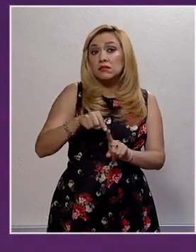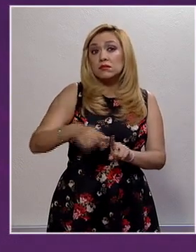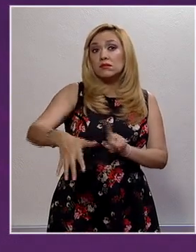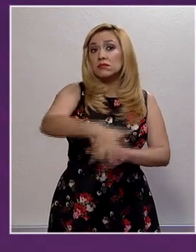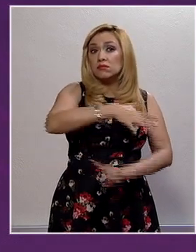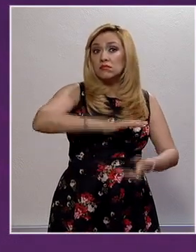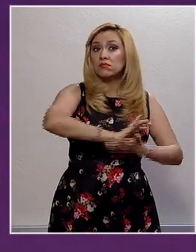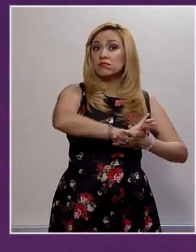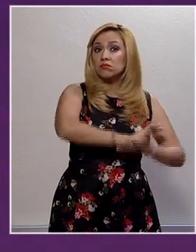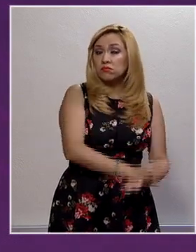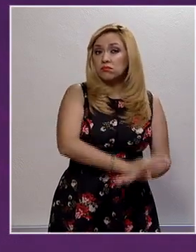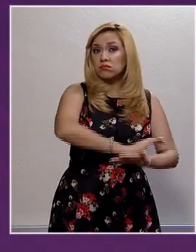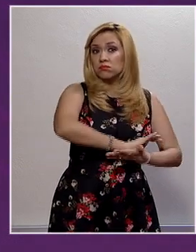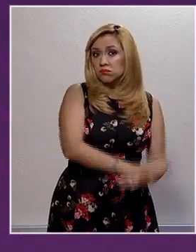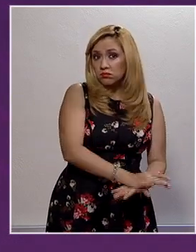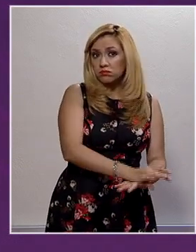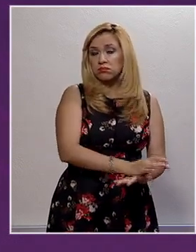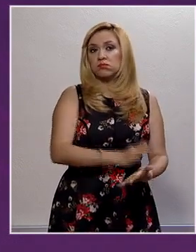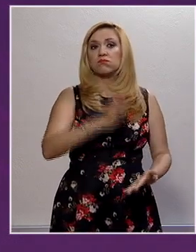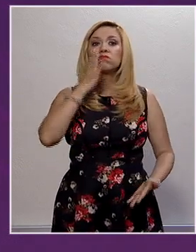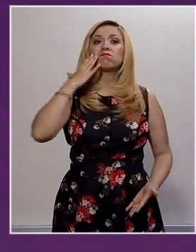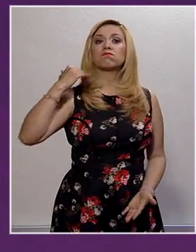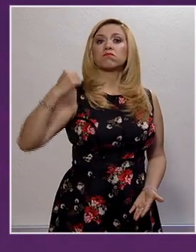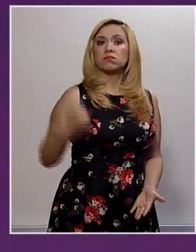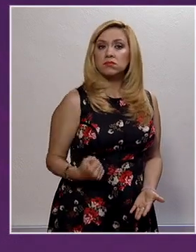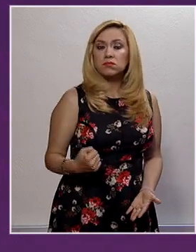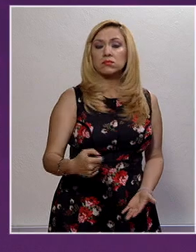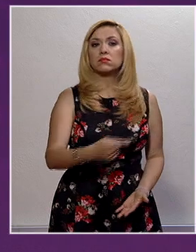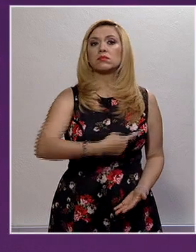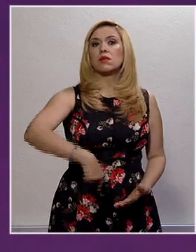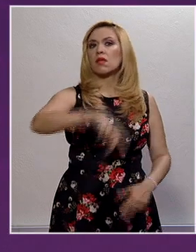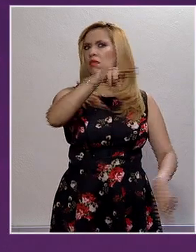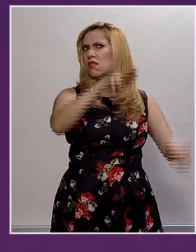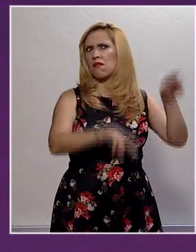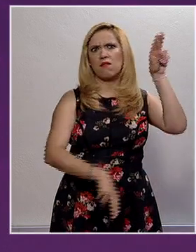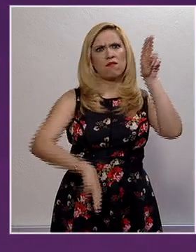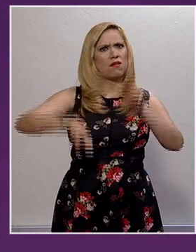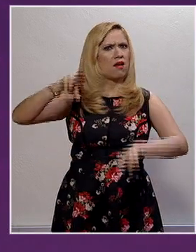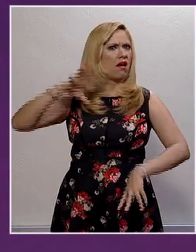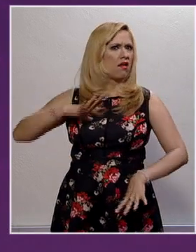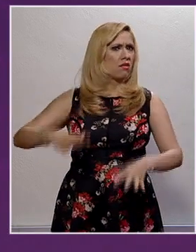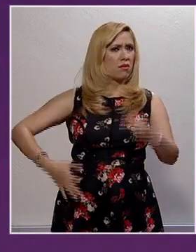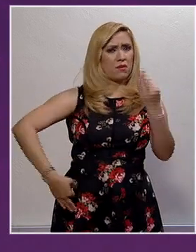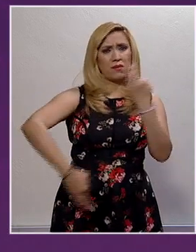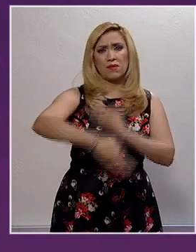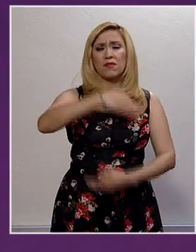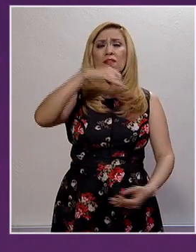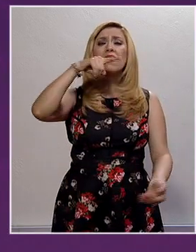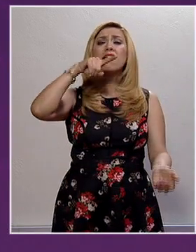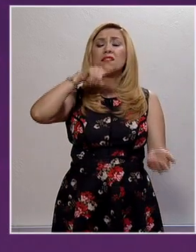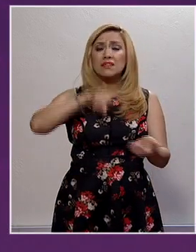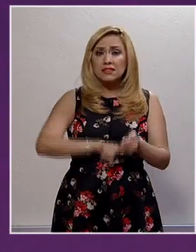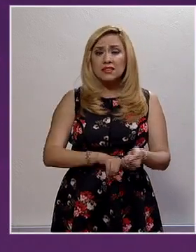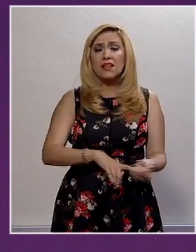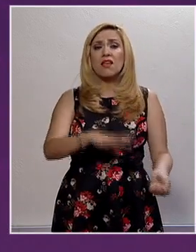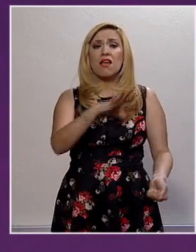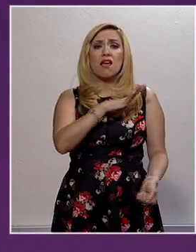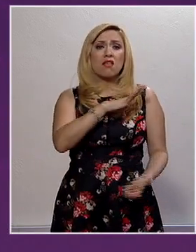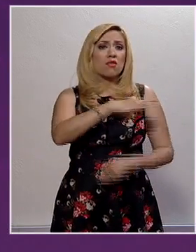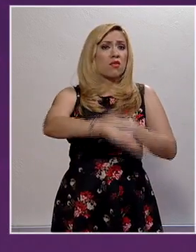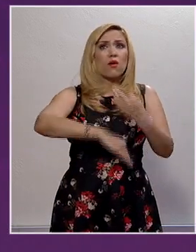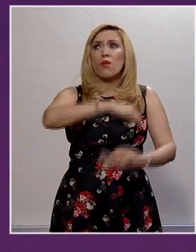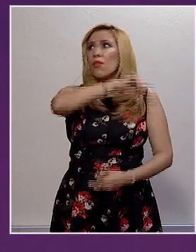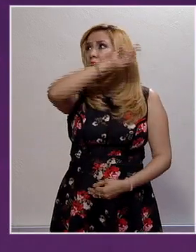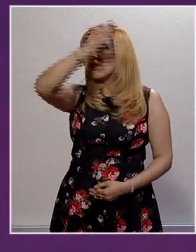estas discriminaciones, estos micromachismos están a todos los niveles de la sociedad y vienen y están en todas